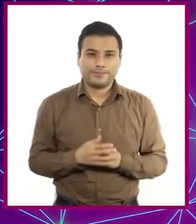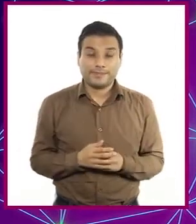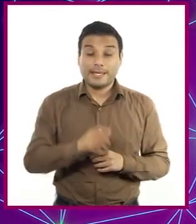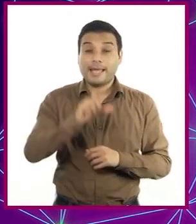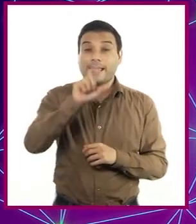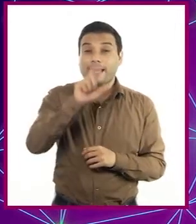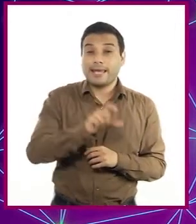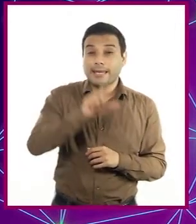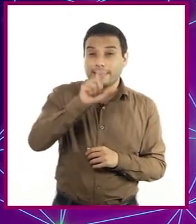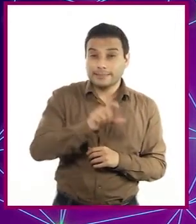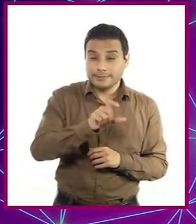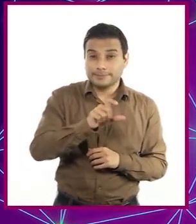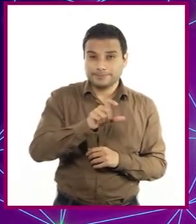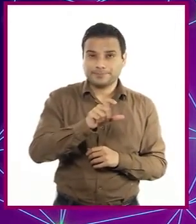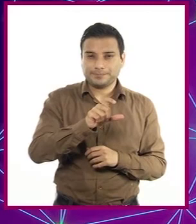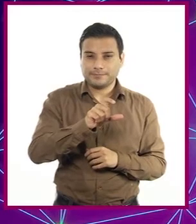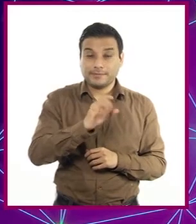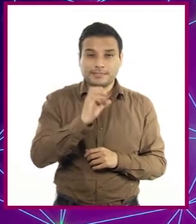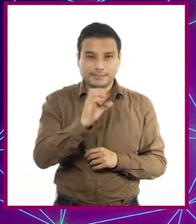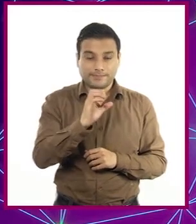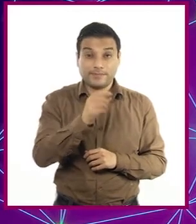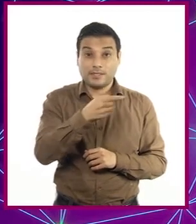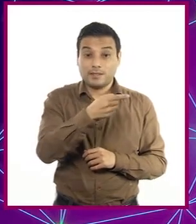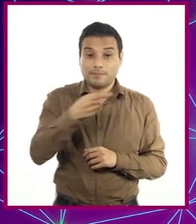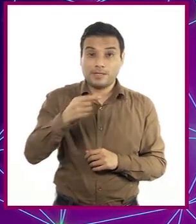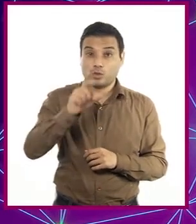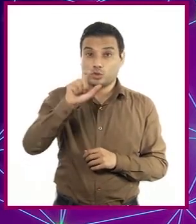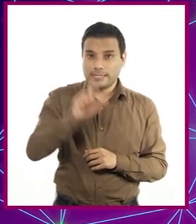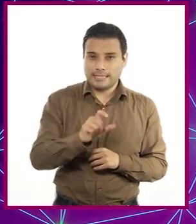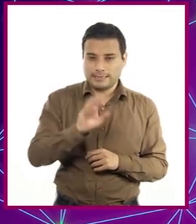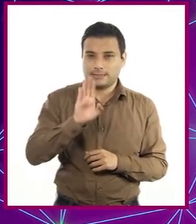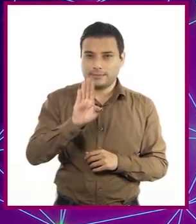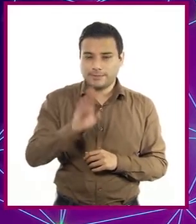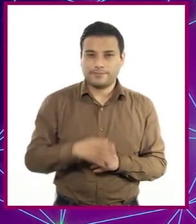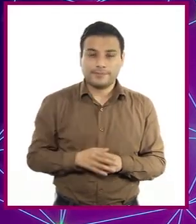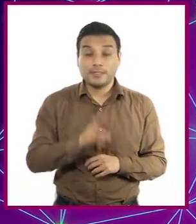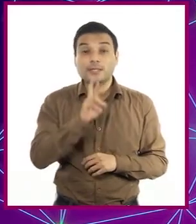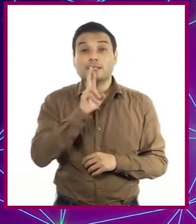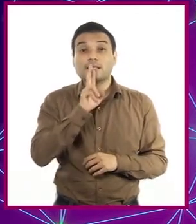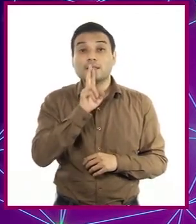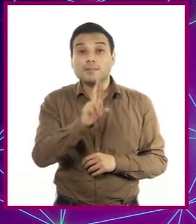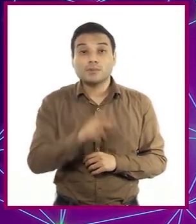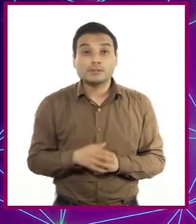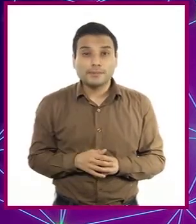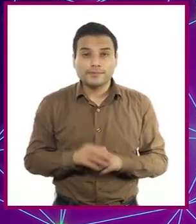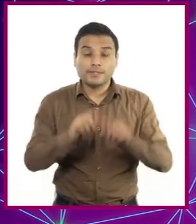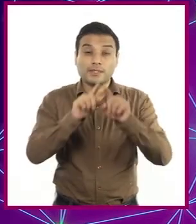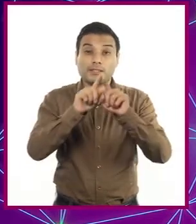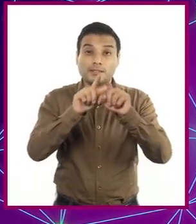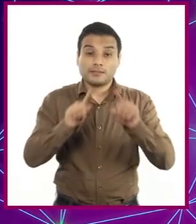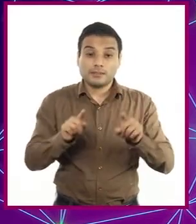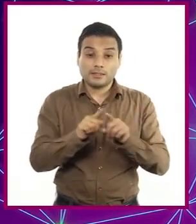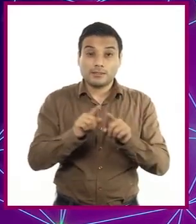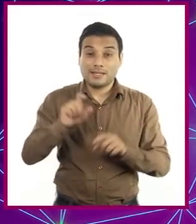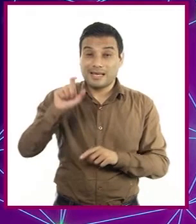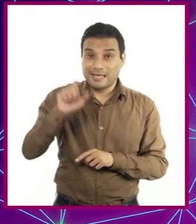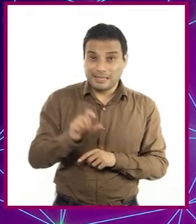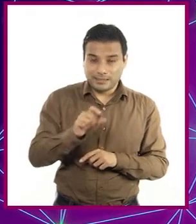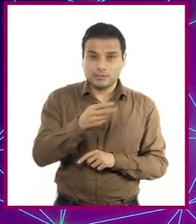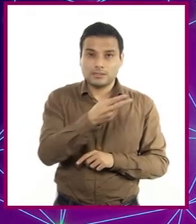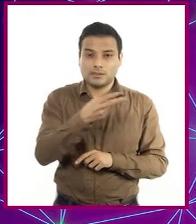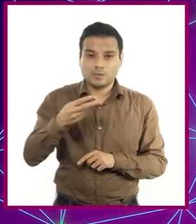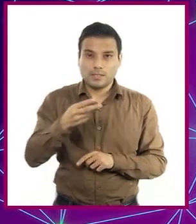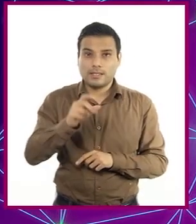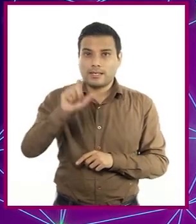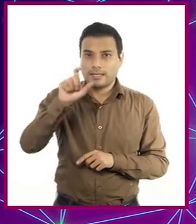x será la x de C menos la x de B, lo que resulta delta x igual a x